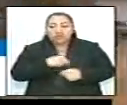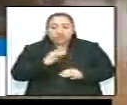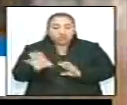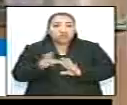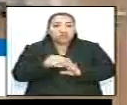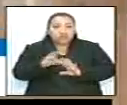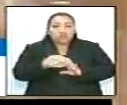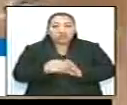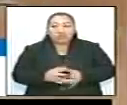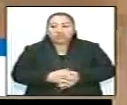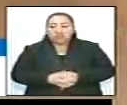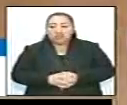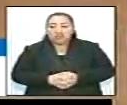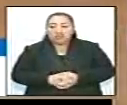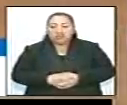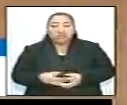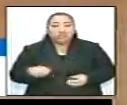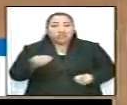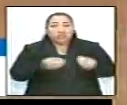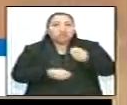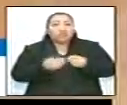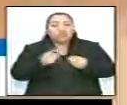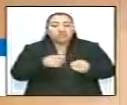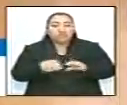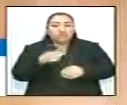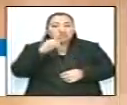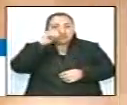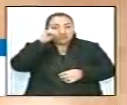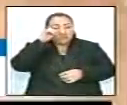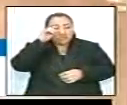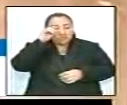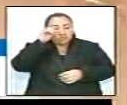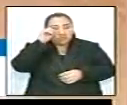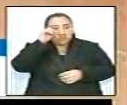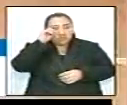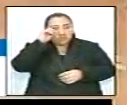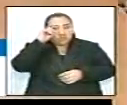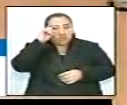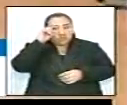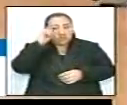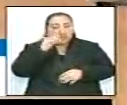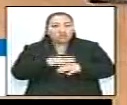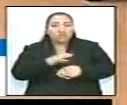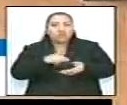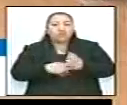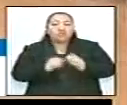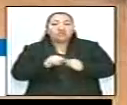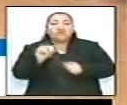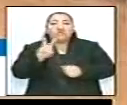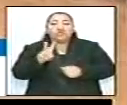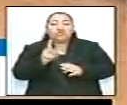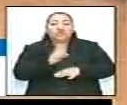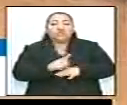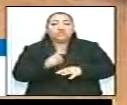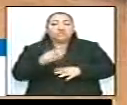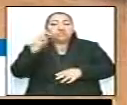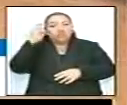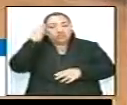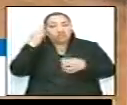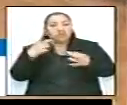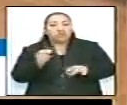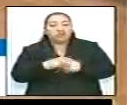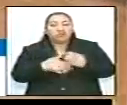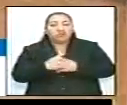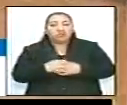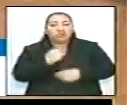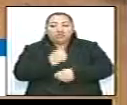en consideración los aportes valiosos que usted ha mandado y ha cruzado en el oficio. Respecto al punto número 2 del desarrollo de políticas públicas de